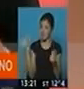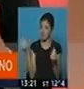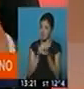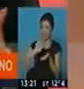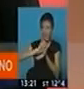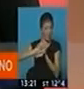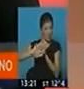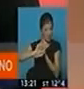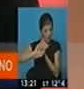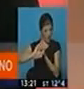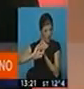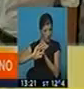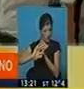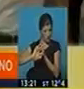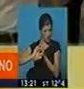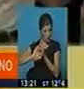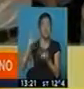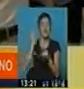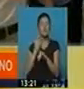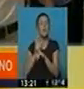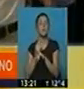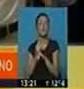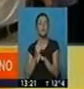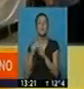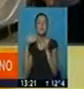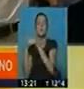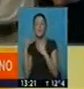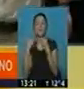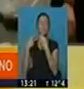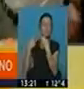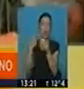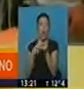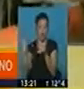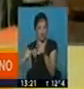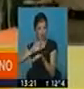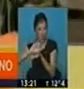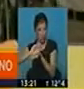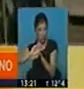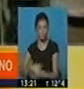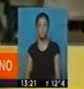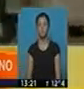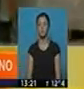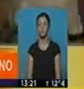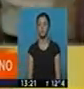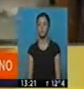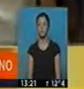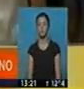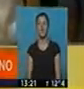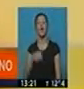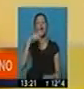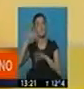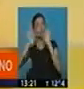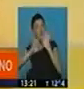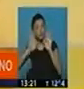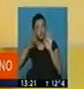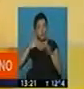deuda externa y está dependiendo permanentemente de estas refinanciaciones. Bueno, este programa lo que establece es una meta de crecimiento